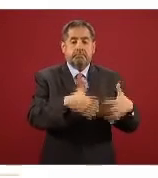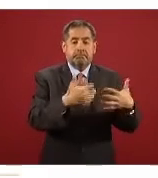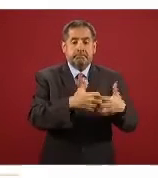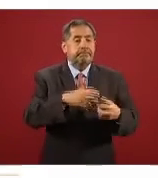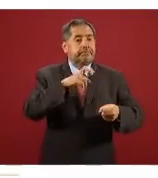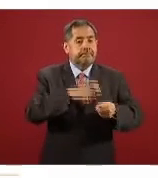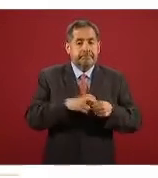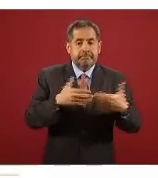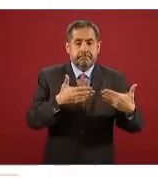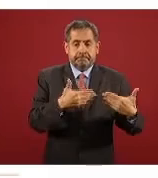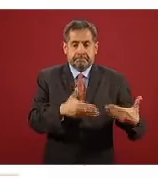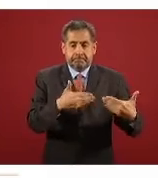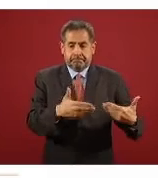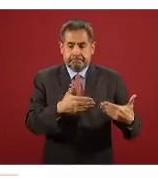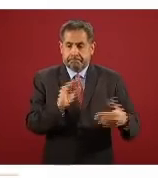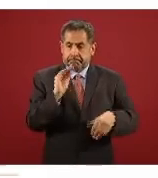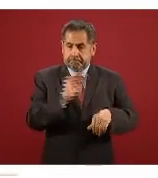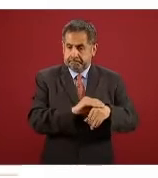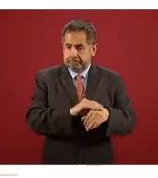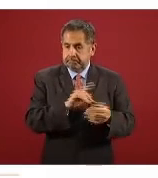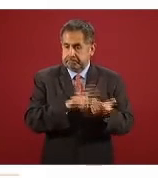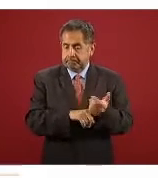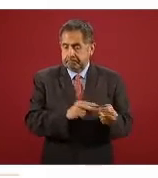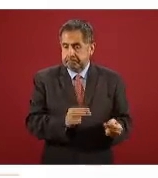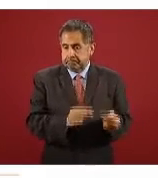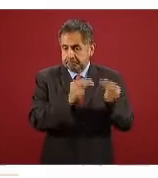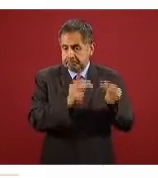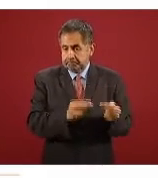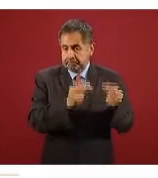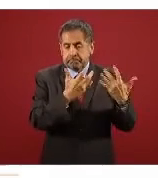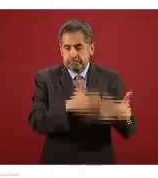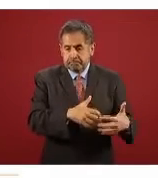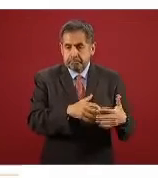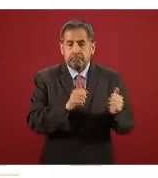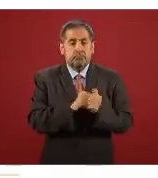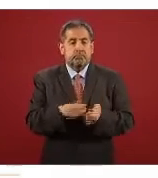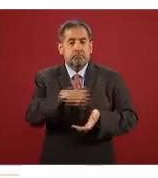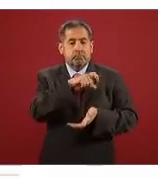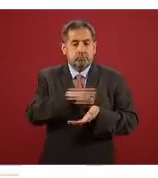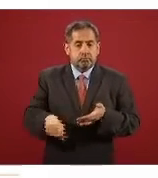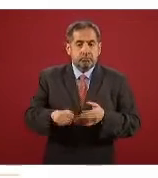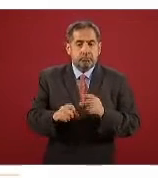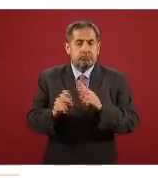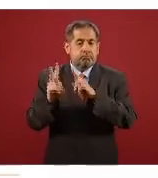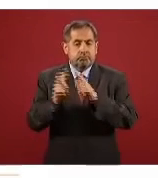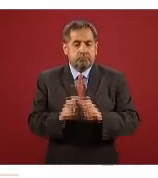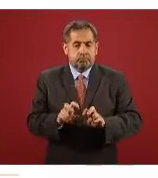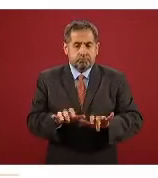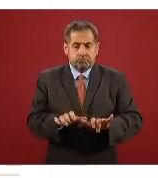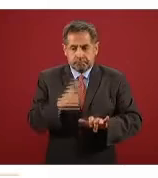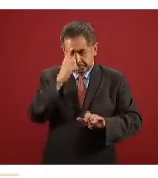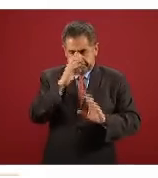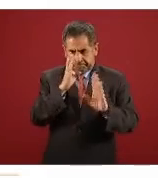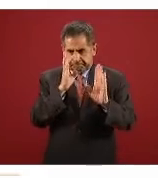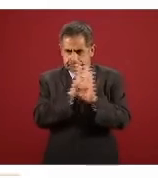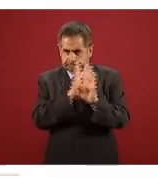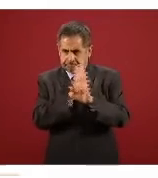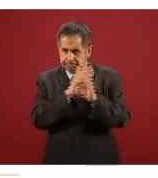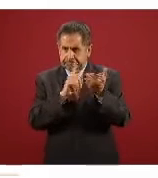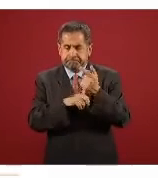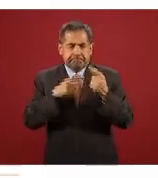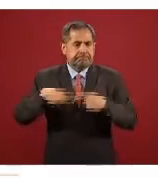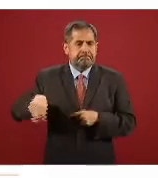Panamá, y previamente a ello la adquisición de un software de espionaje por parte de la Secretaría de Seguridad